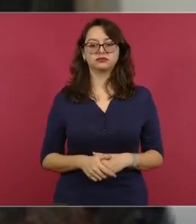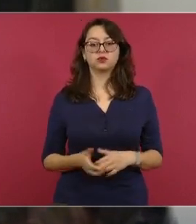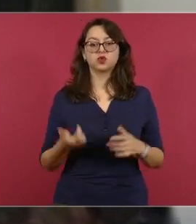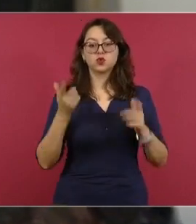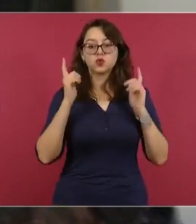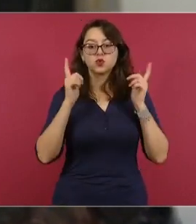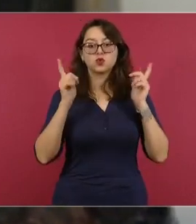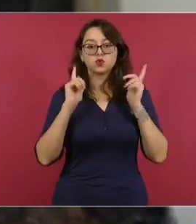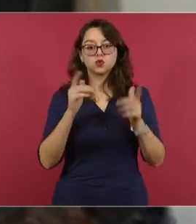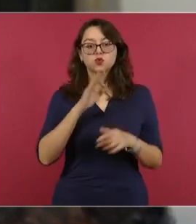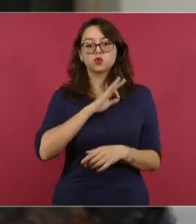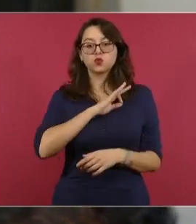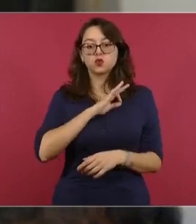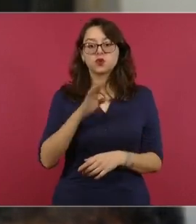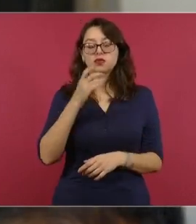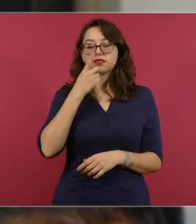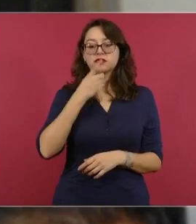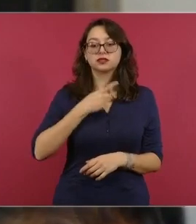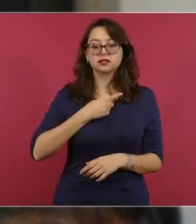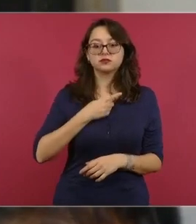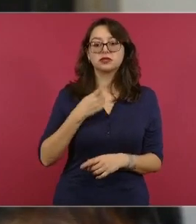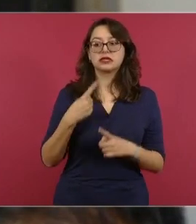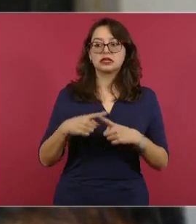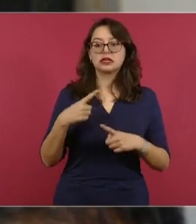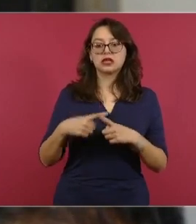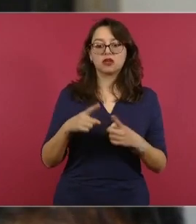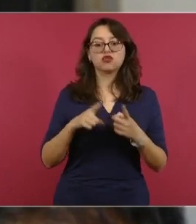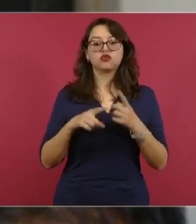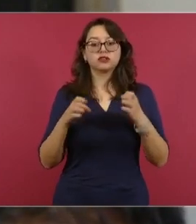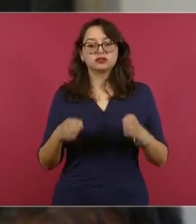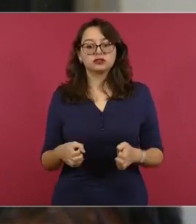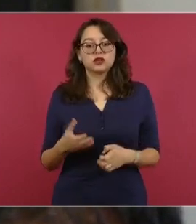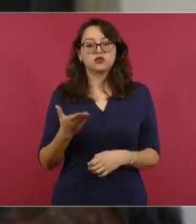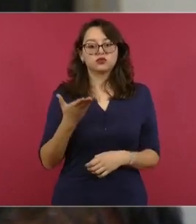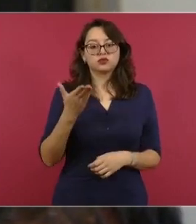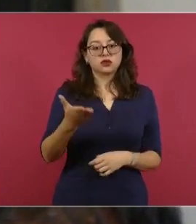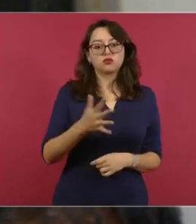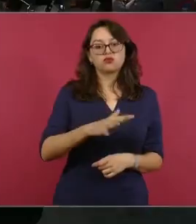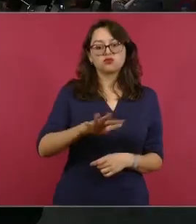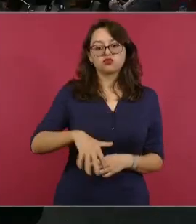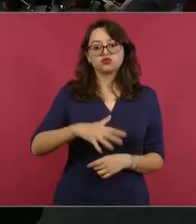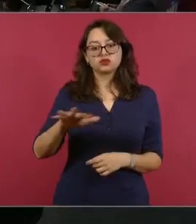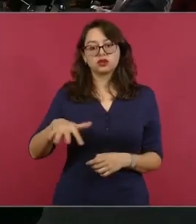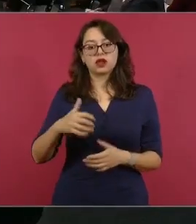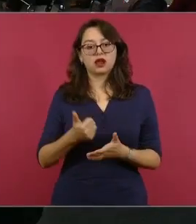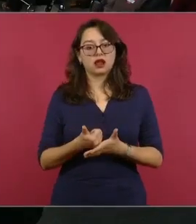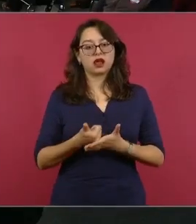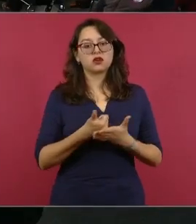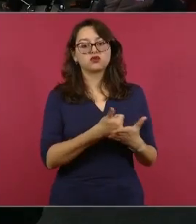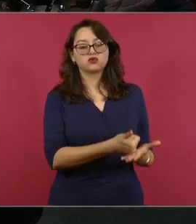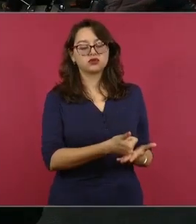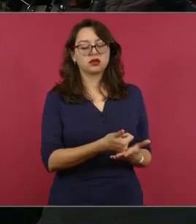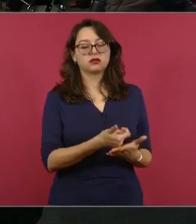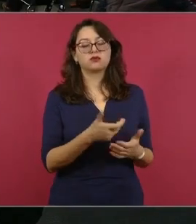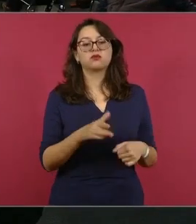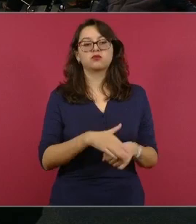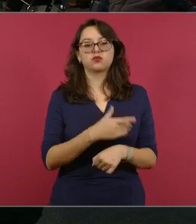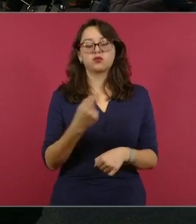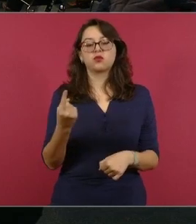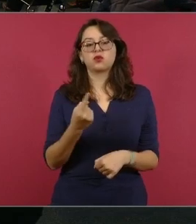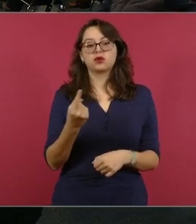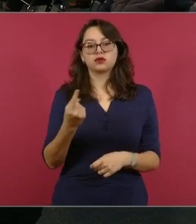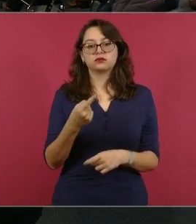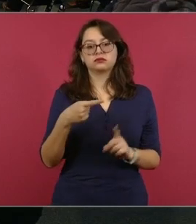Ojalá que pudieran ahí rastrearlos, ustedes que tienen accesibilidad, y que pudieran ayudar a esta persona, que además pues es